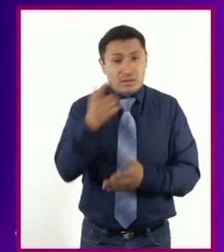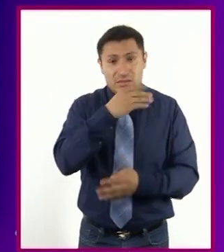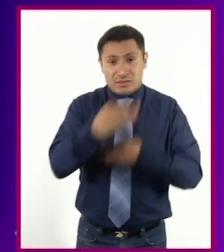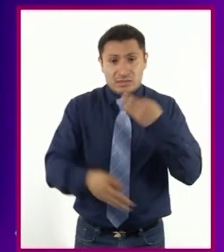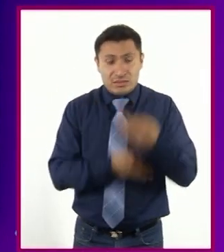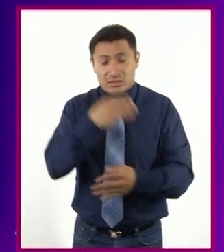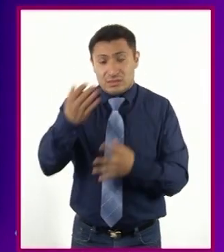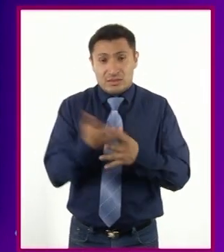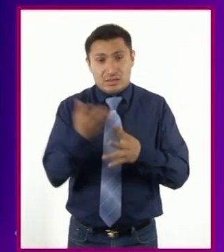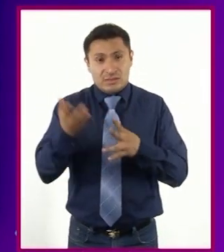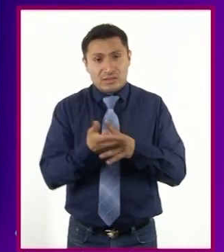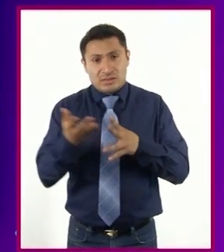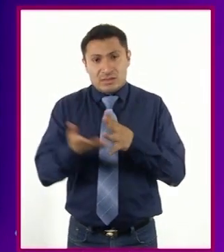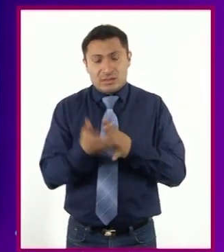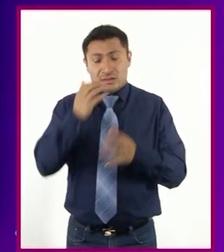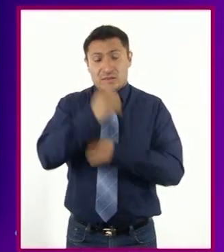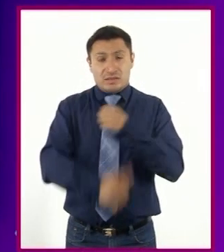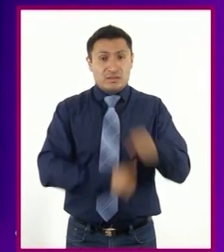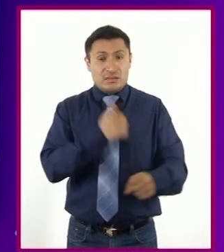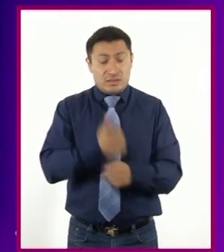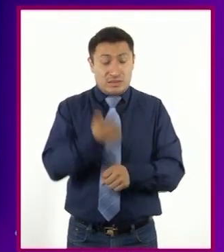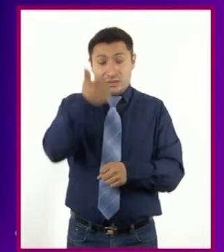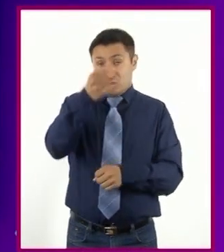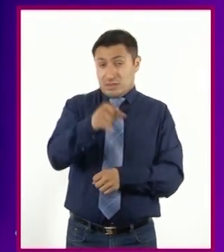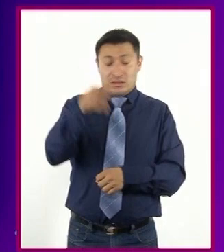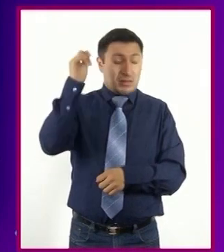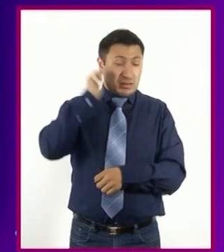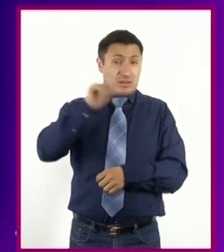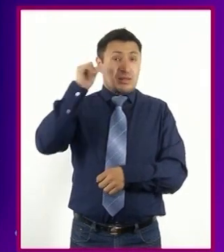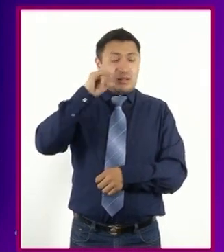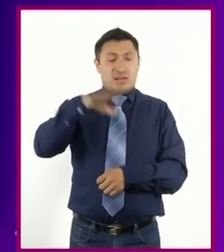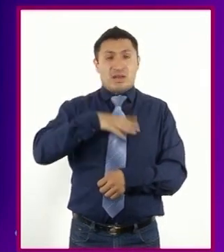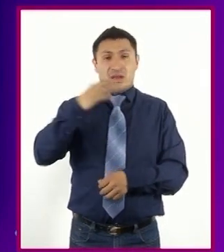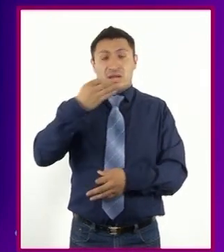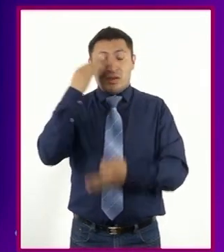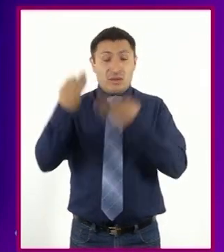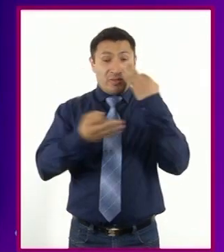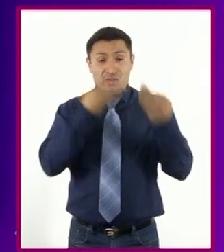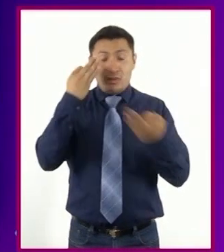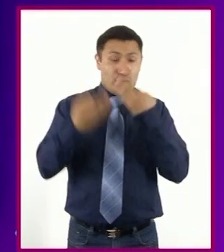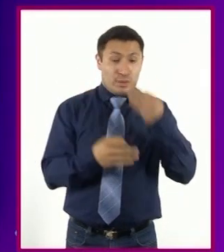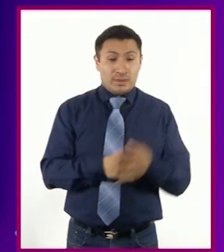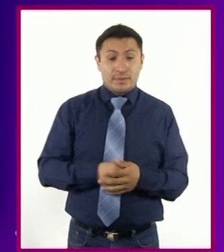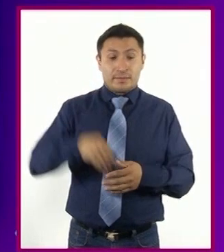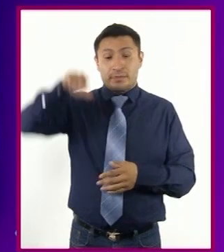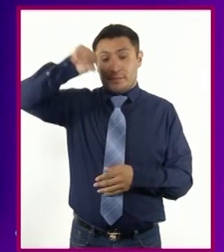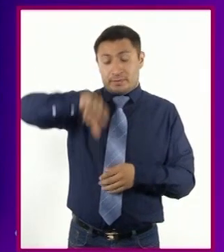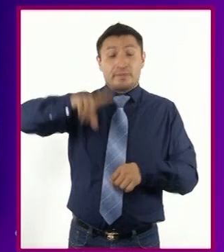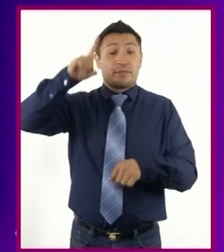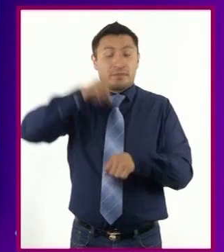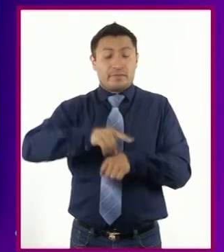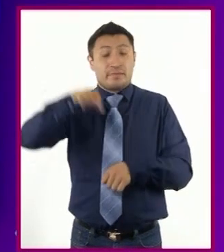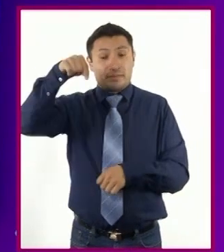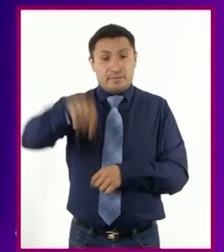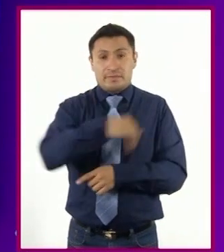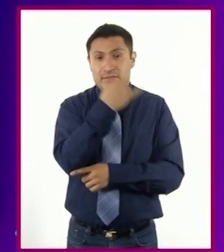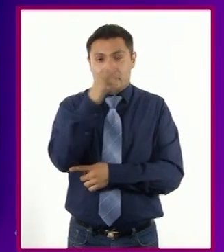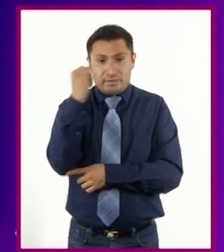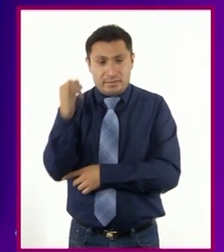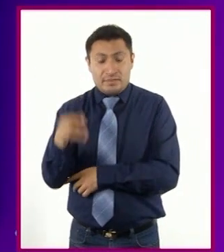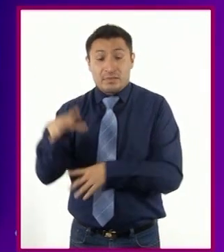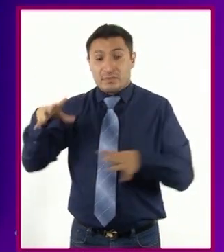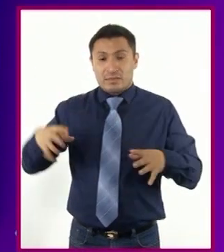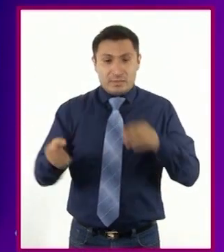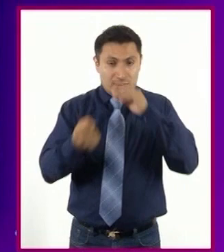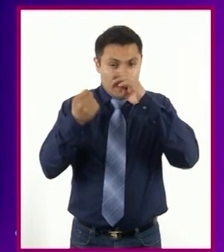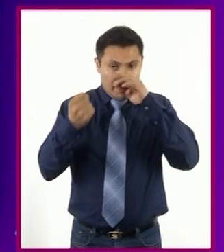año, para que de esa manera siempre haya flores. Hoy en día este jardín ha sido